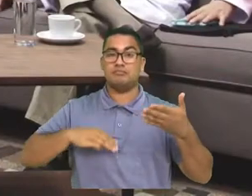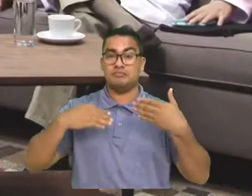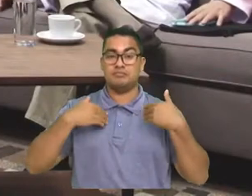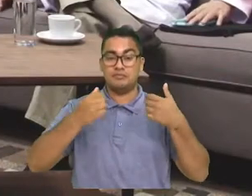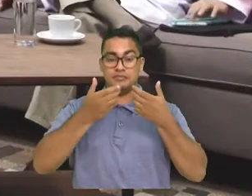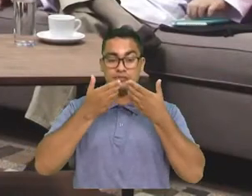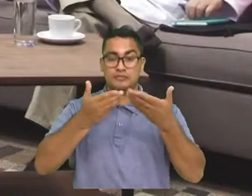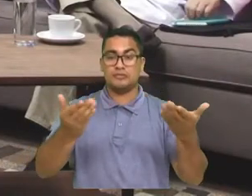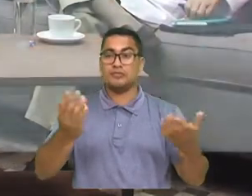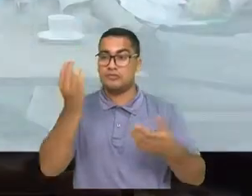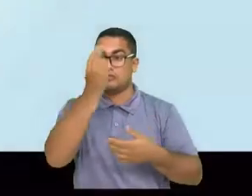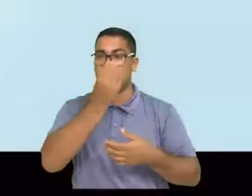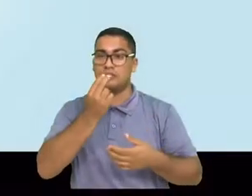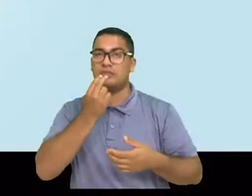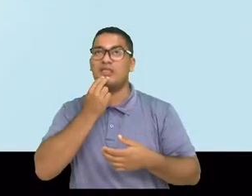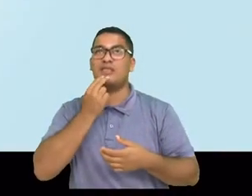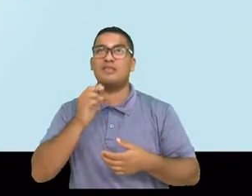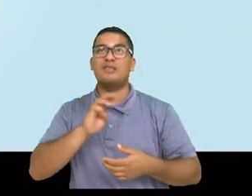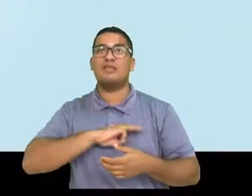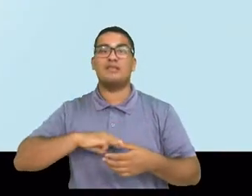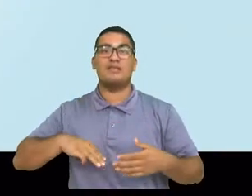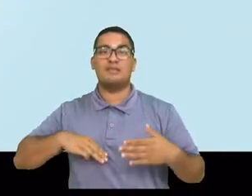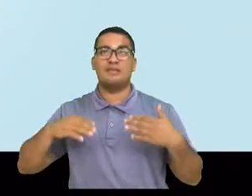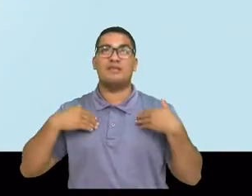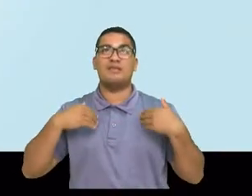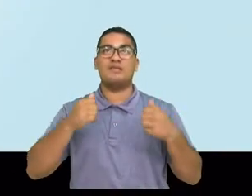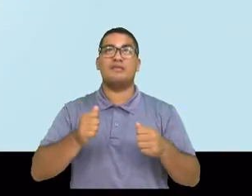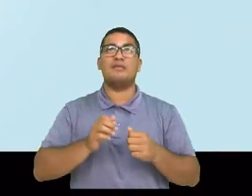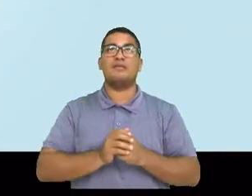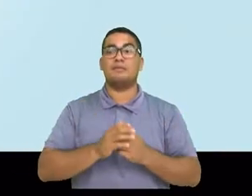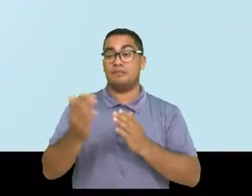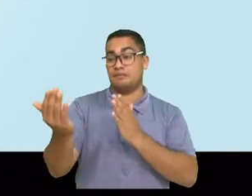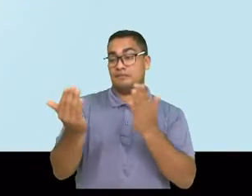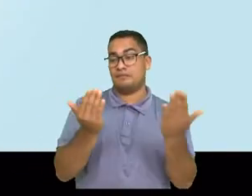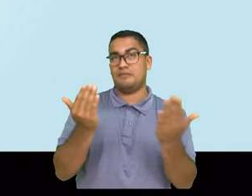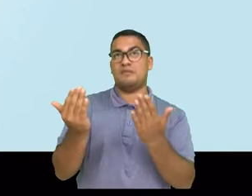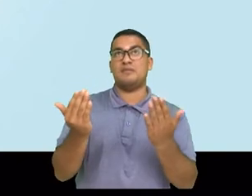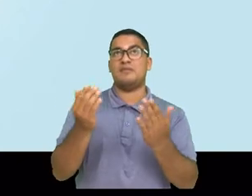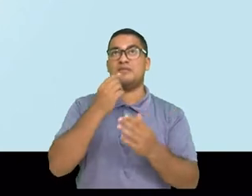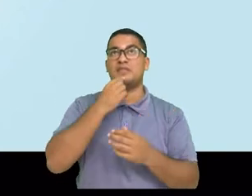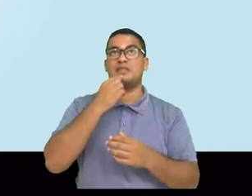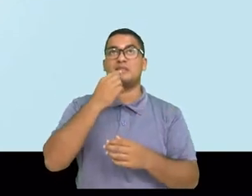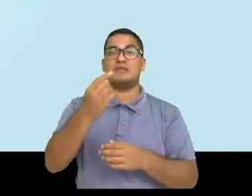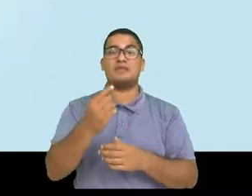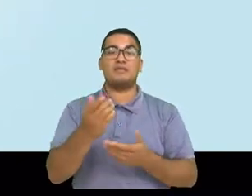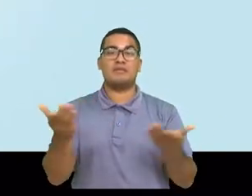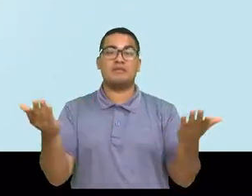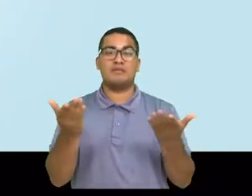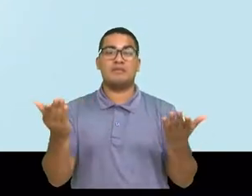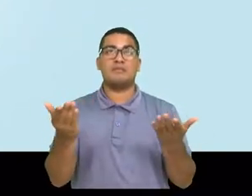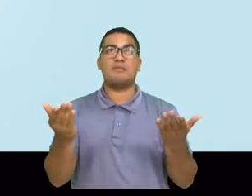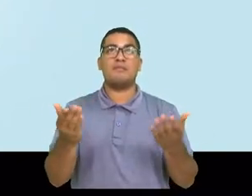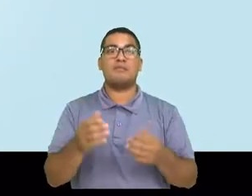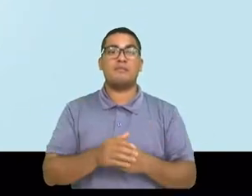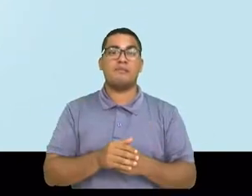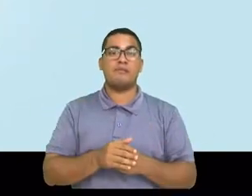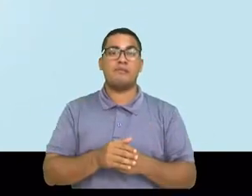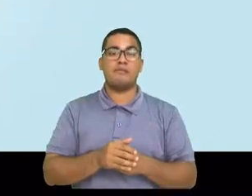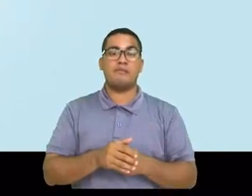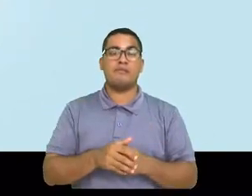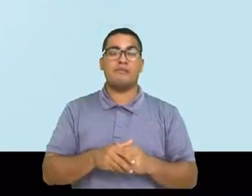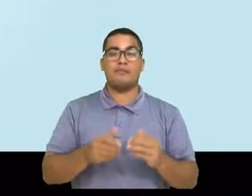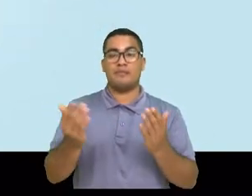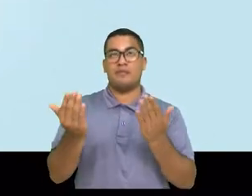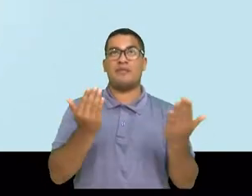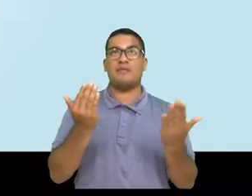entrevista brindada a este medio de comunicación. Nosotros comparamos este periodo, ¿verdad? Nosotros comparamos